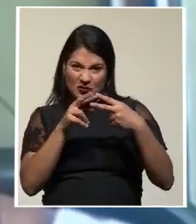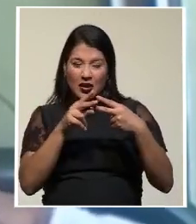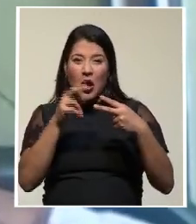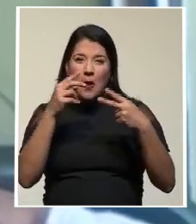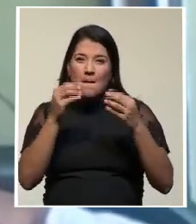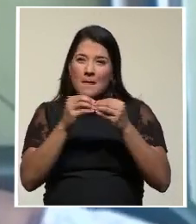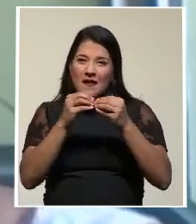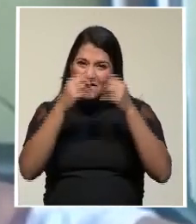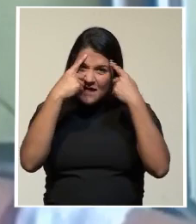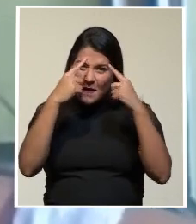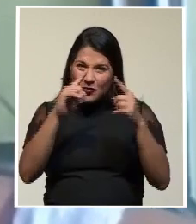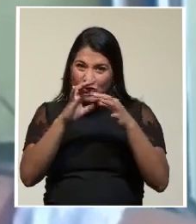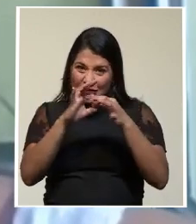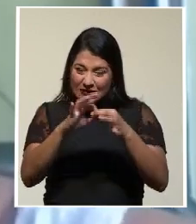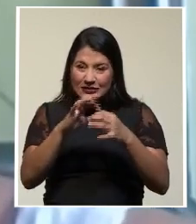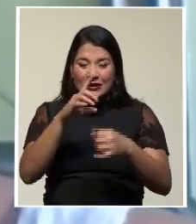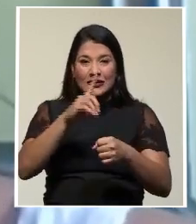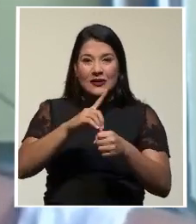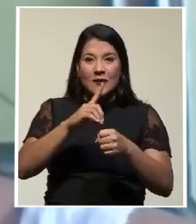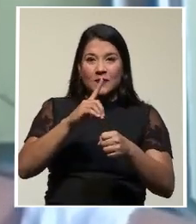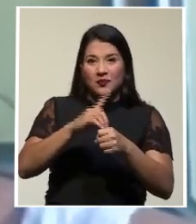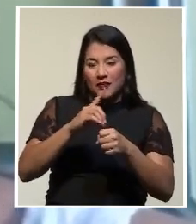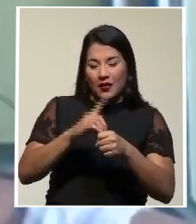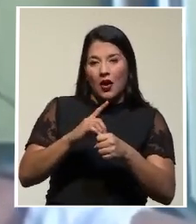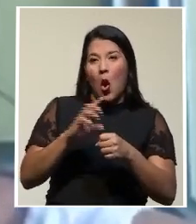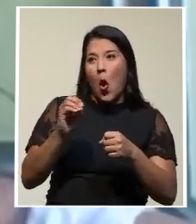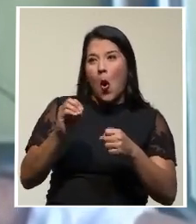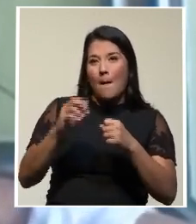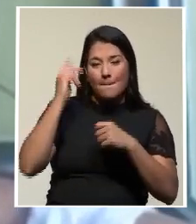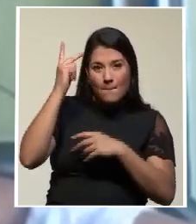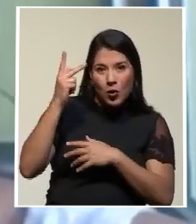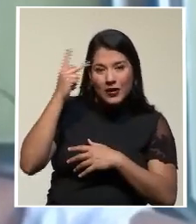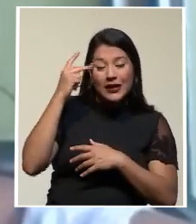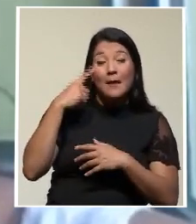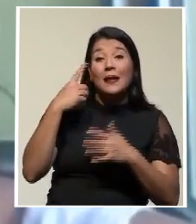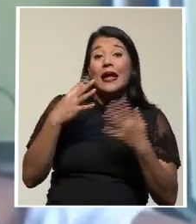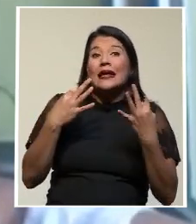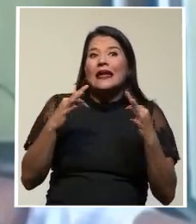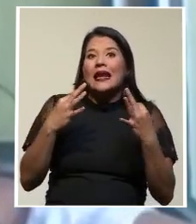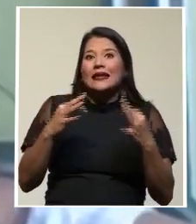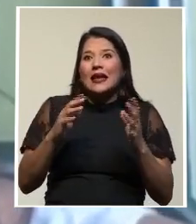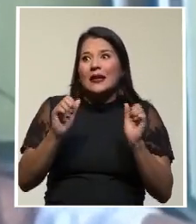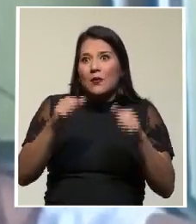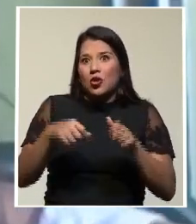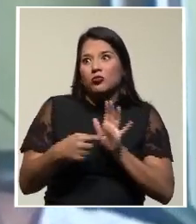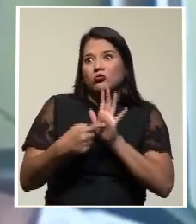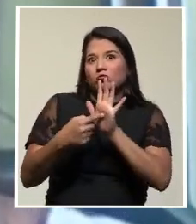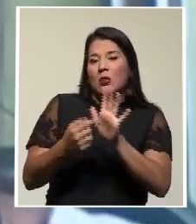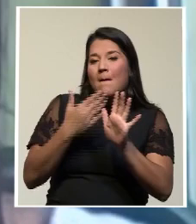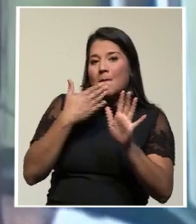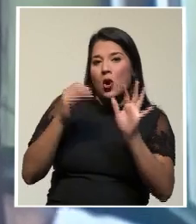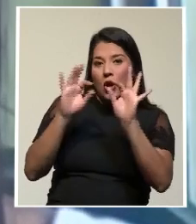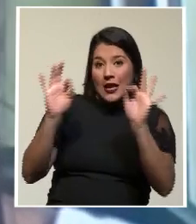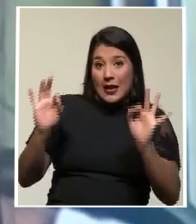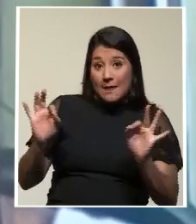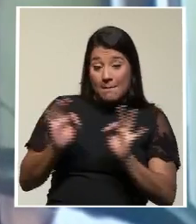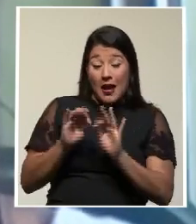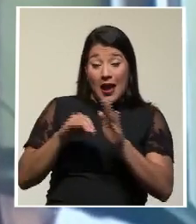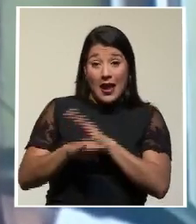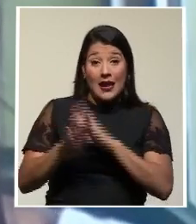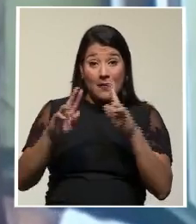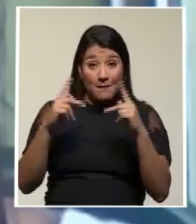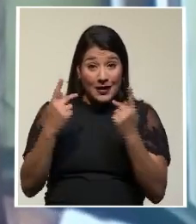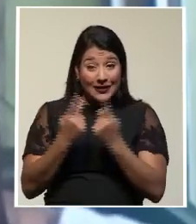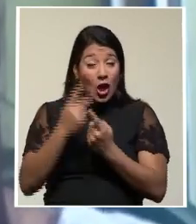que es mediatización, se podría decir, o para intentar posicionar a los partidos. Vemos que uno de los principales retos de